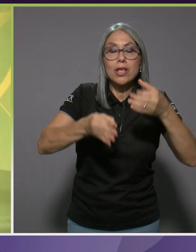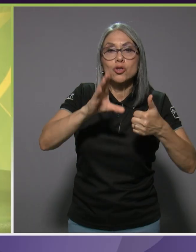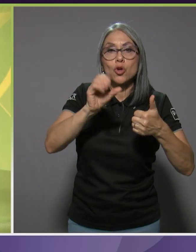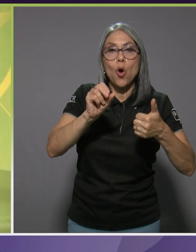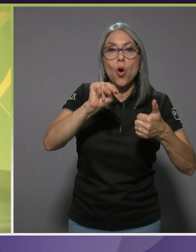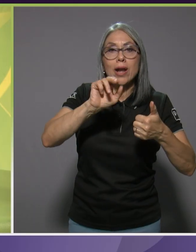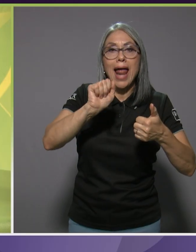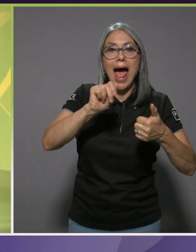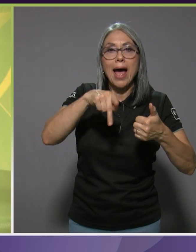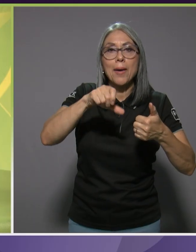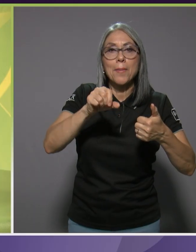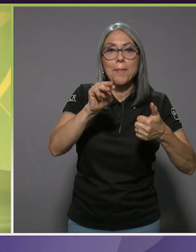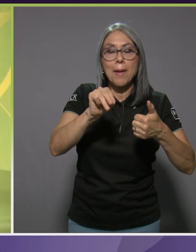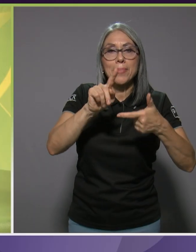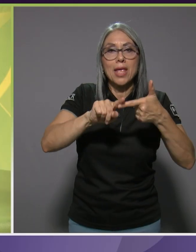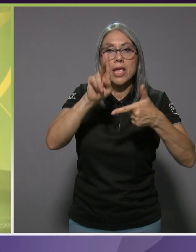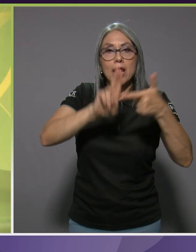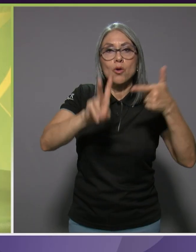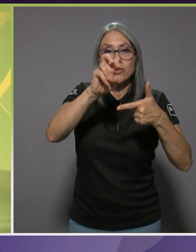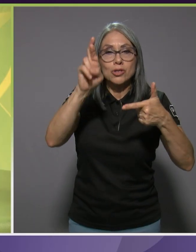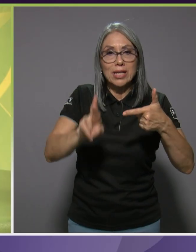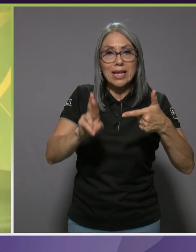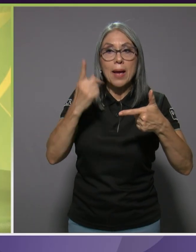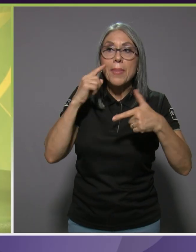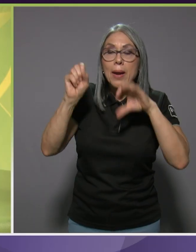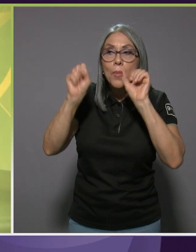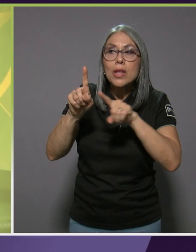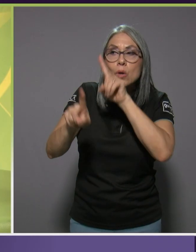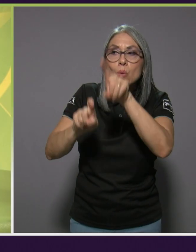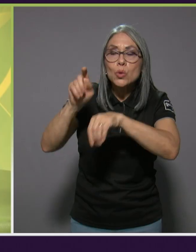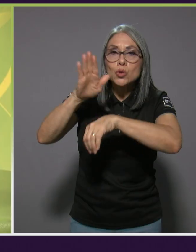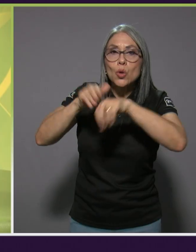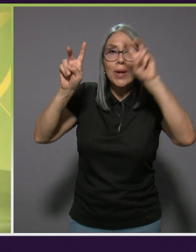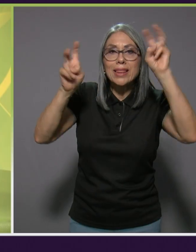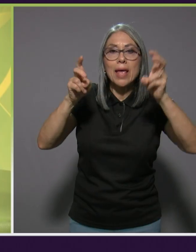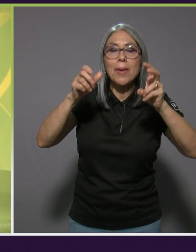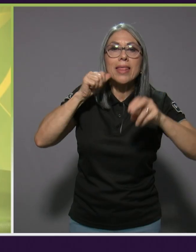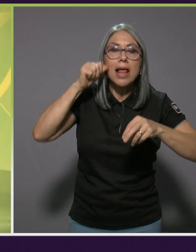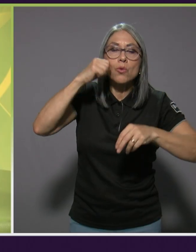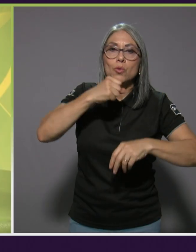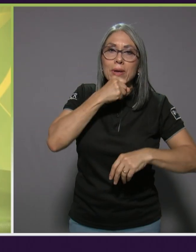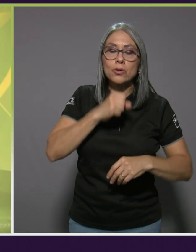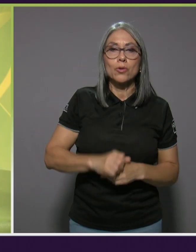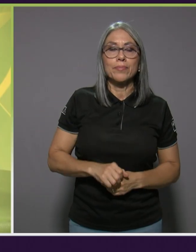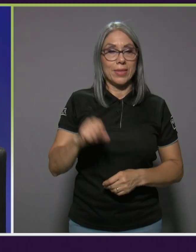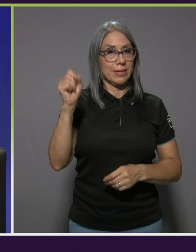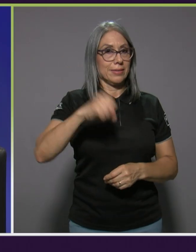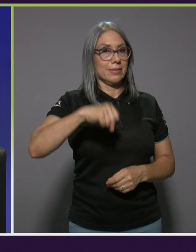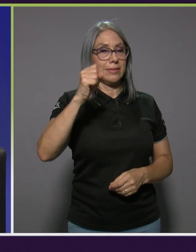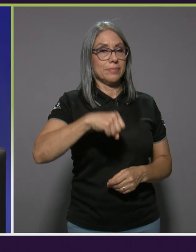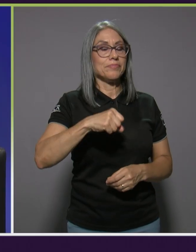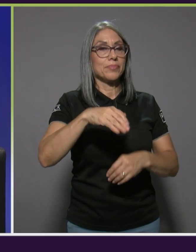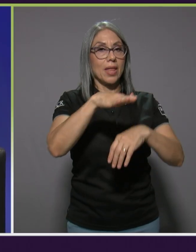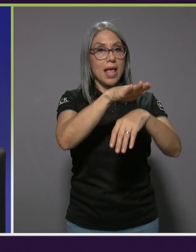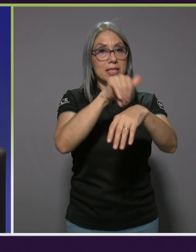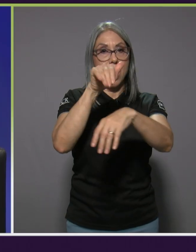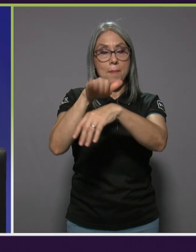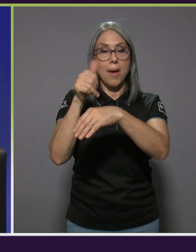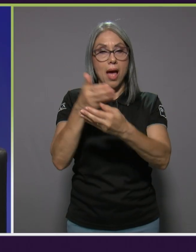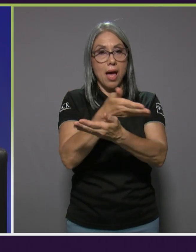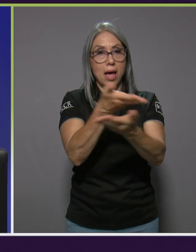de Costa Rica para hacer sus consultas específicamente sobre el tema de la persona adulta mayor. Claro que sí, el llamado